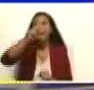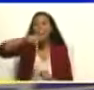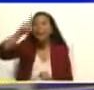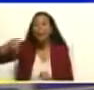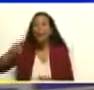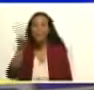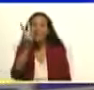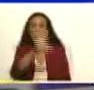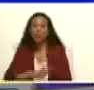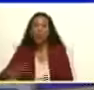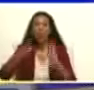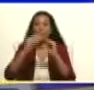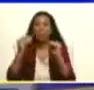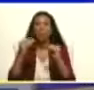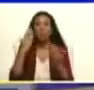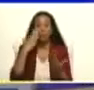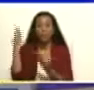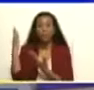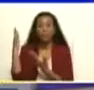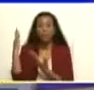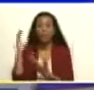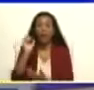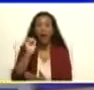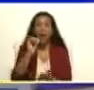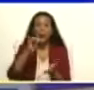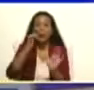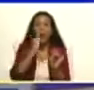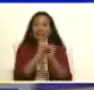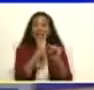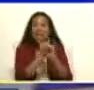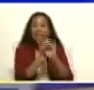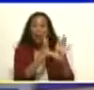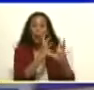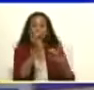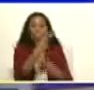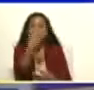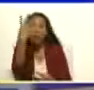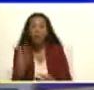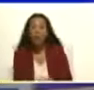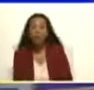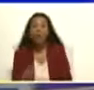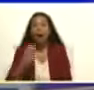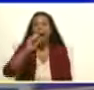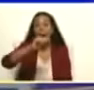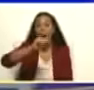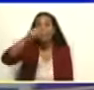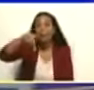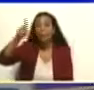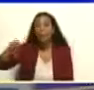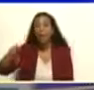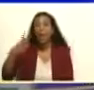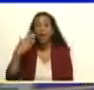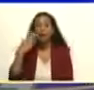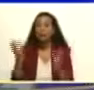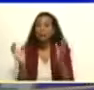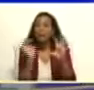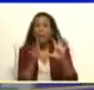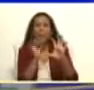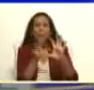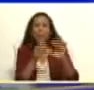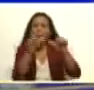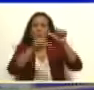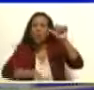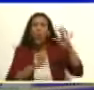llama Venezuela Todas, esta, presidente. Entonces ellos la están descargando y a través de esta app están cargando su lista